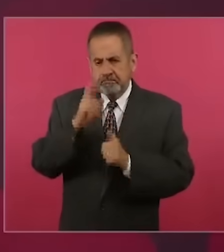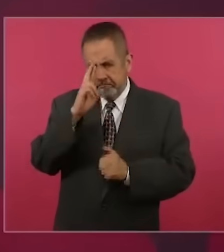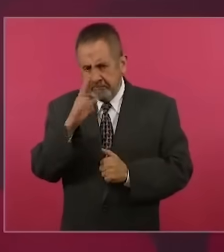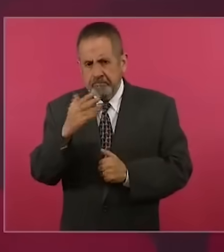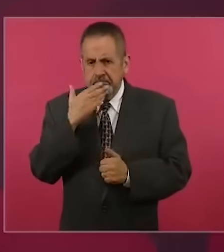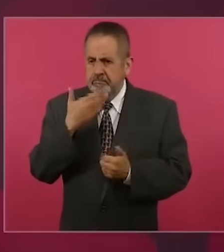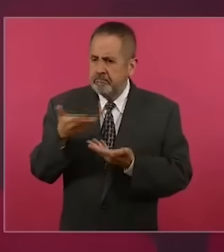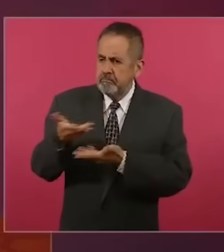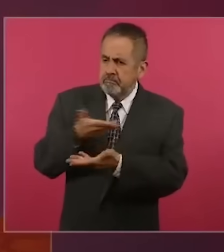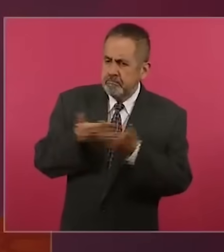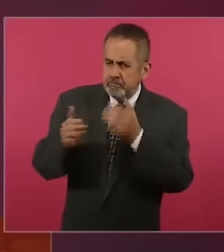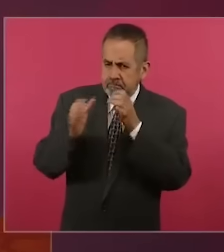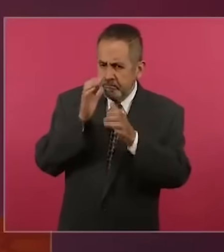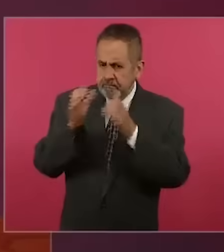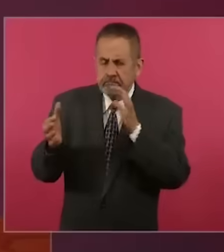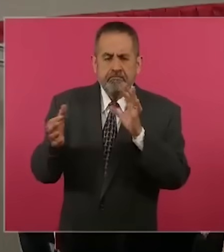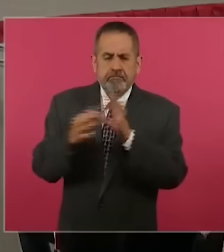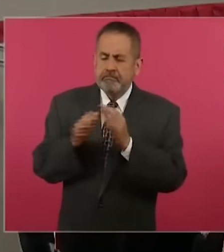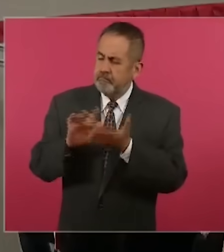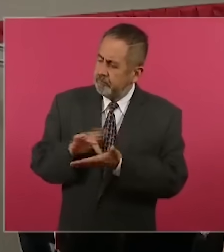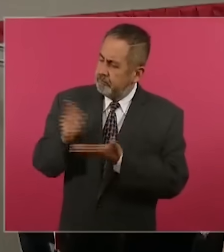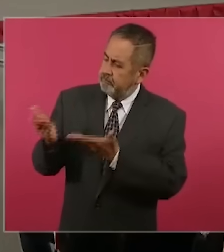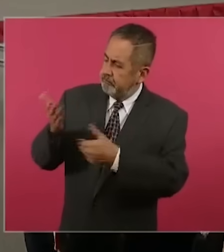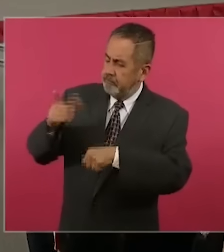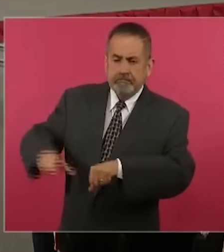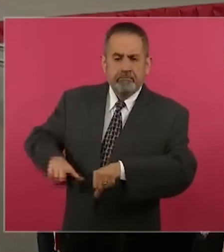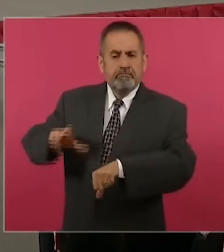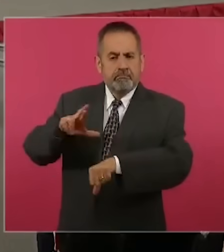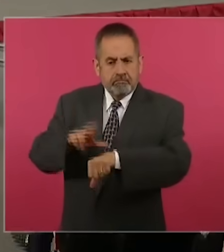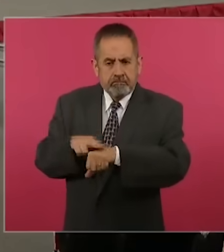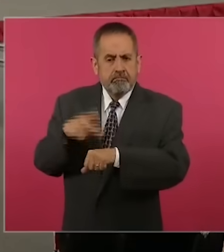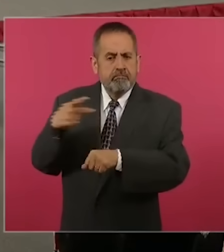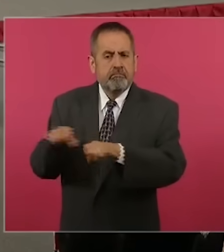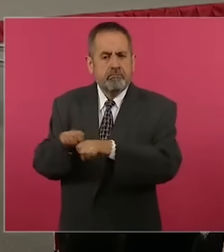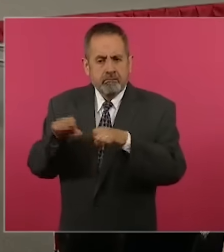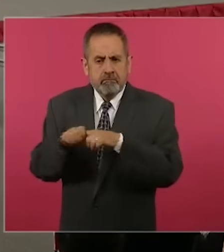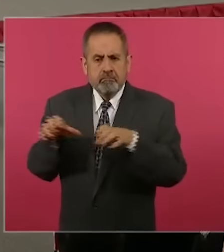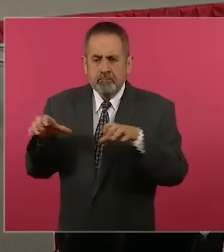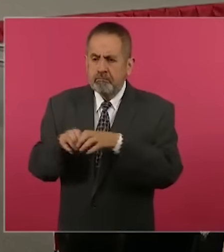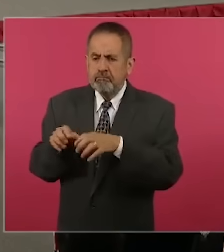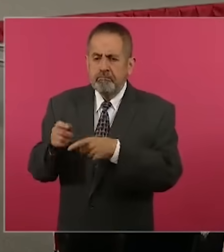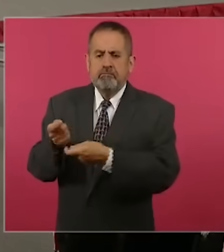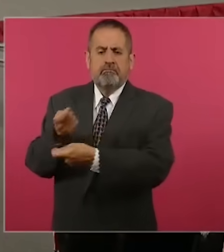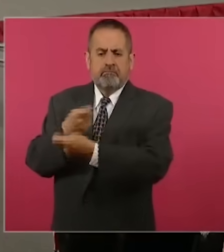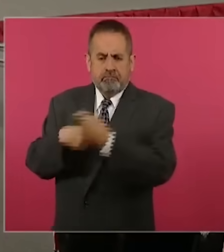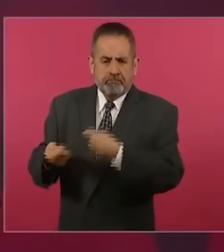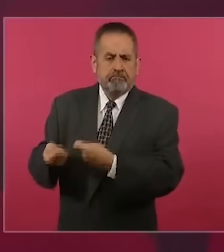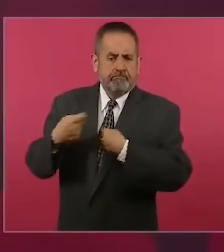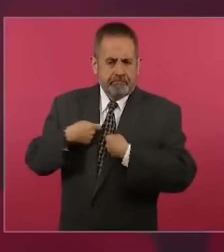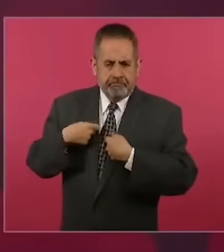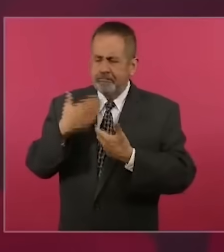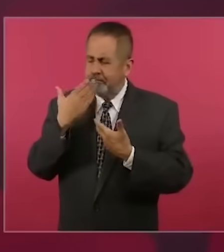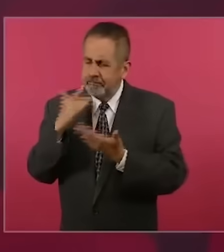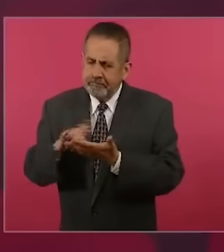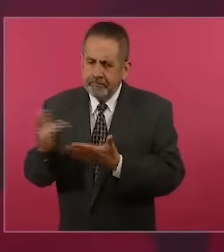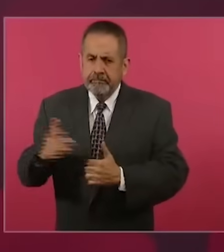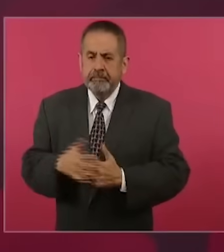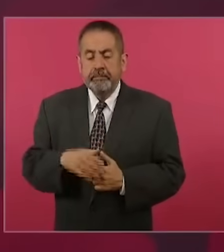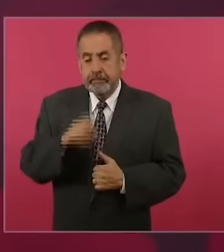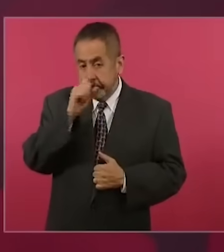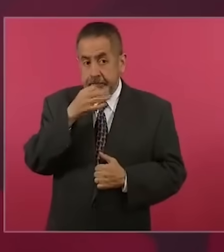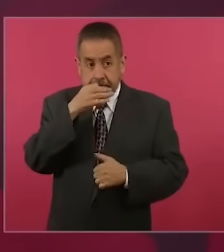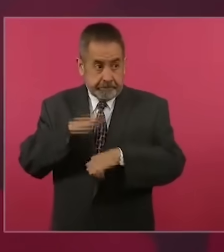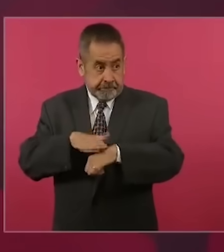buena colaboración y comunicación. Y agradezco aquí al gobernador y a su equipo que ha hecho posible ello. Y que también asegurar a nuestros